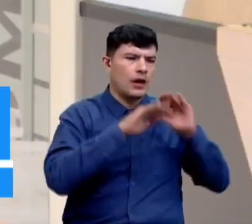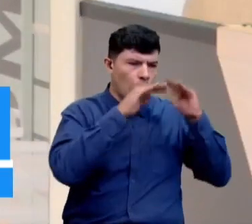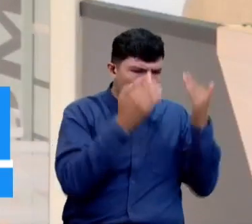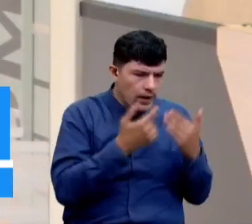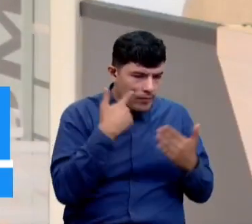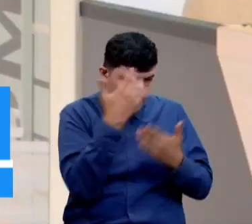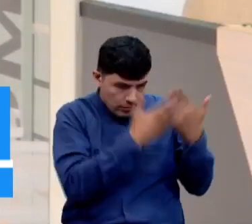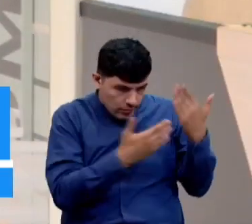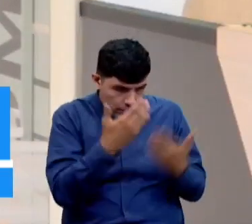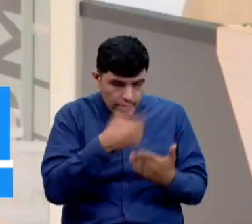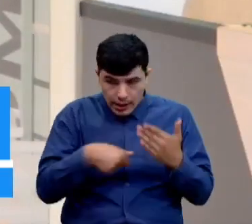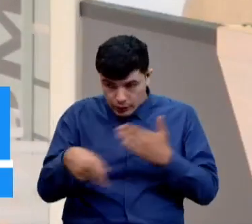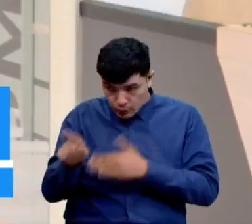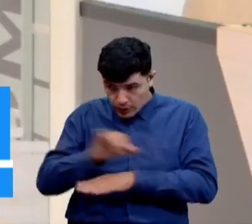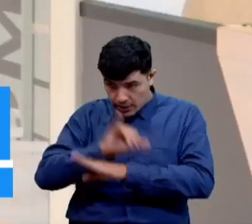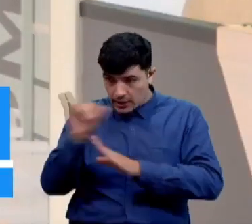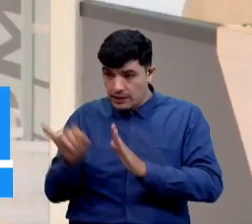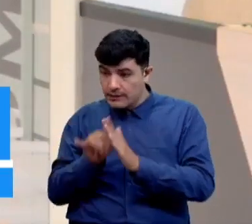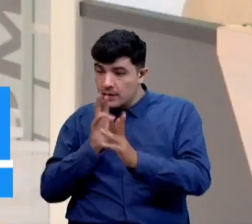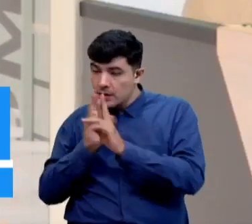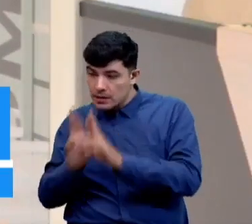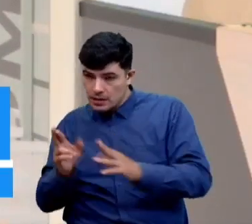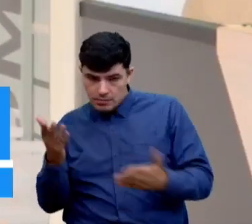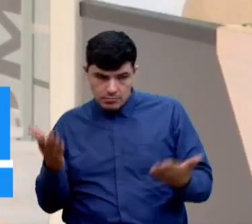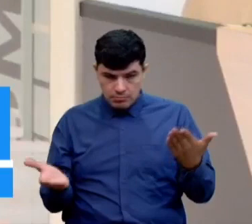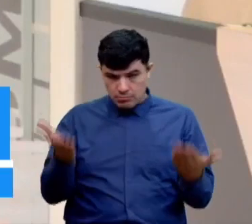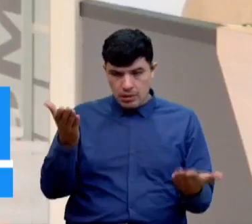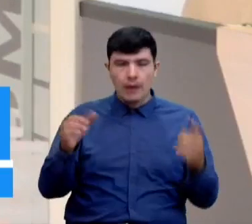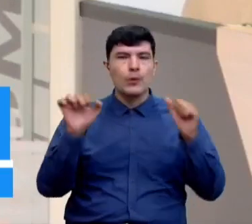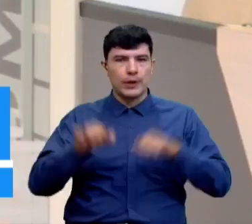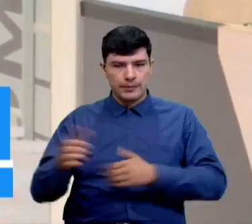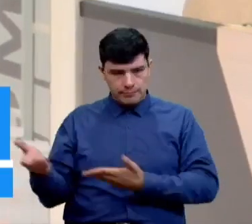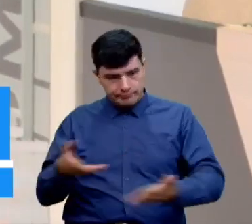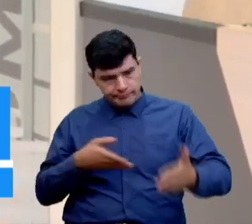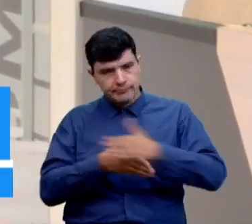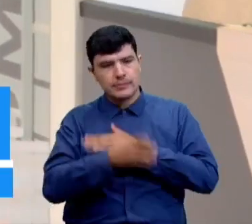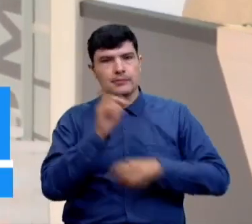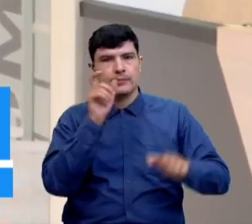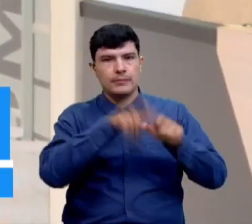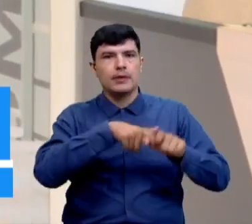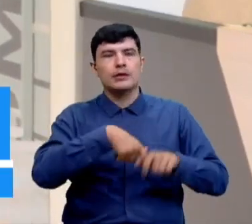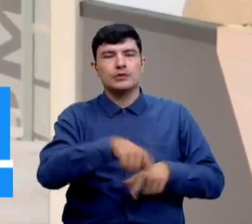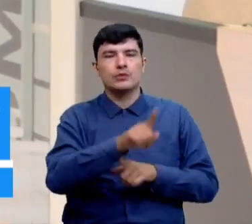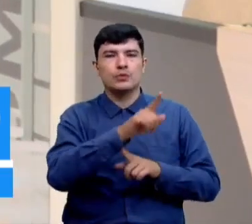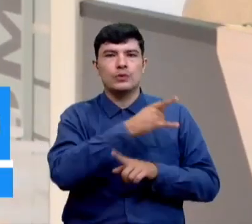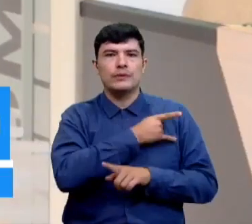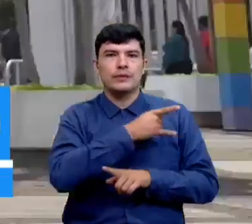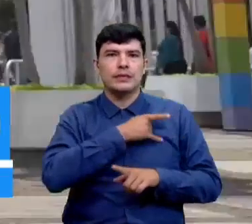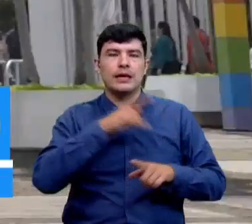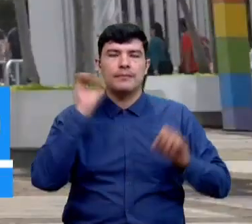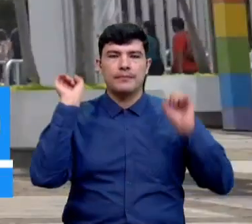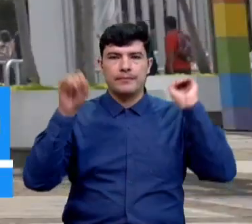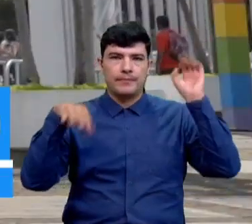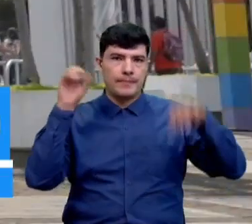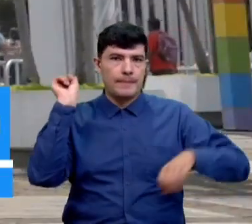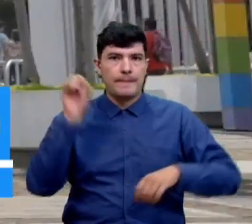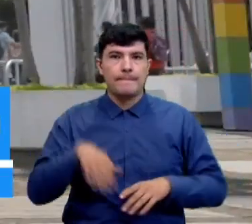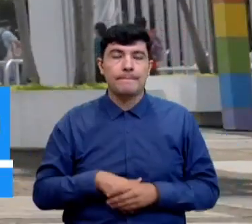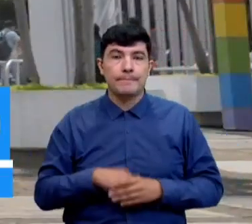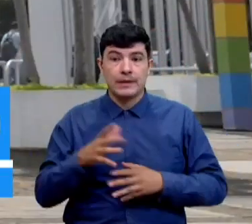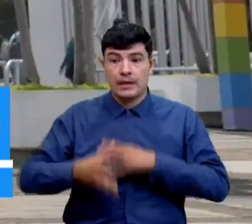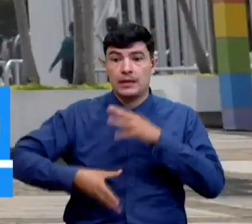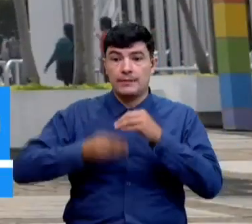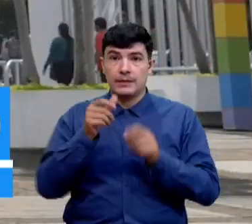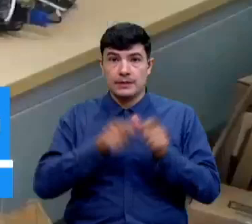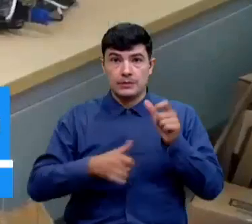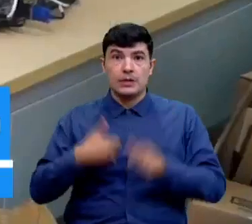caso. Igualmente se van a considerar aspectos de características socioeconómicas medidos a través de SISBEN 4. Los jóvenes tendrán la